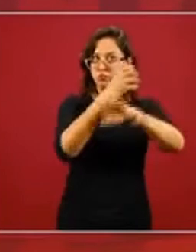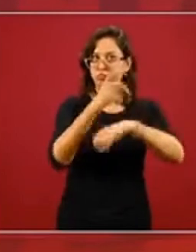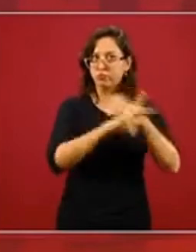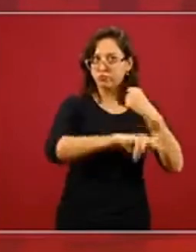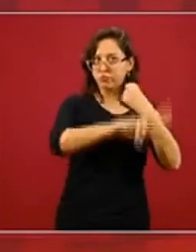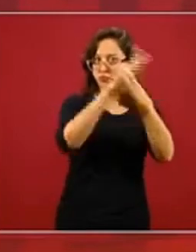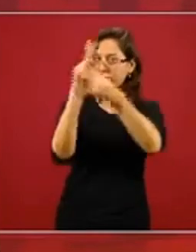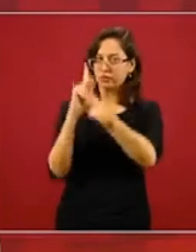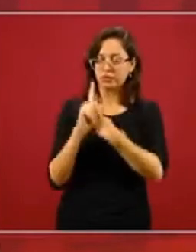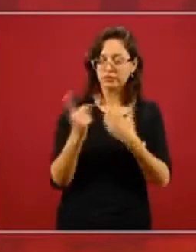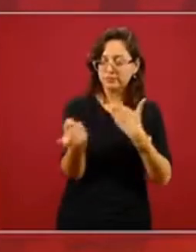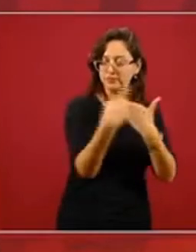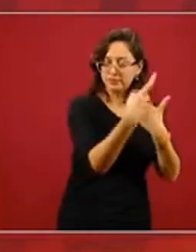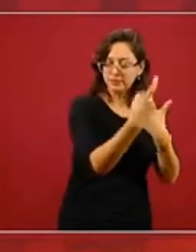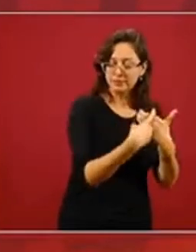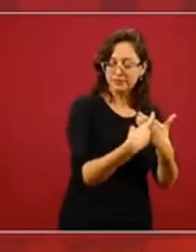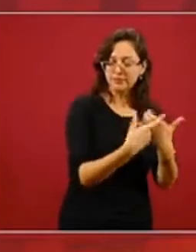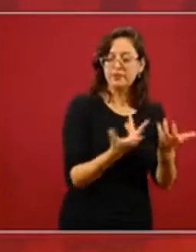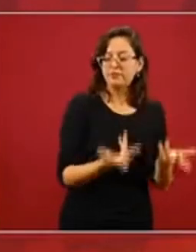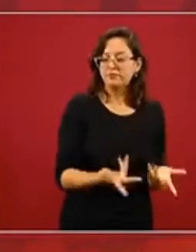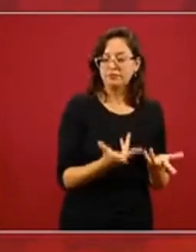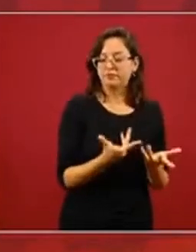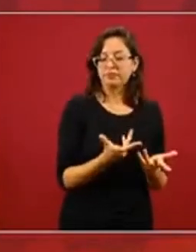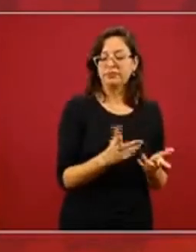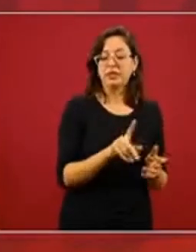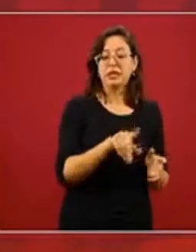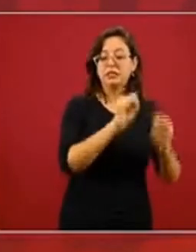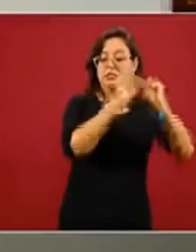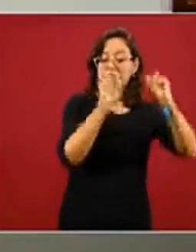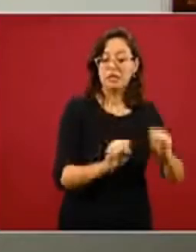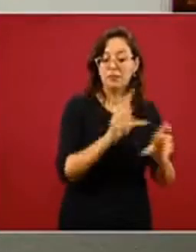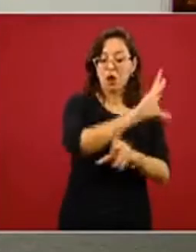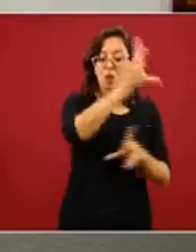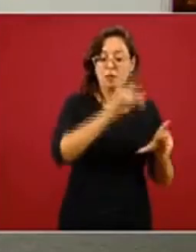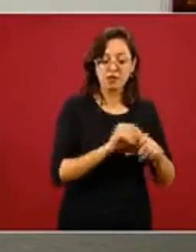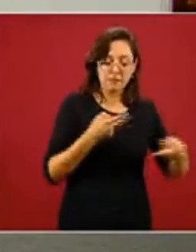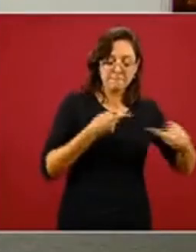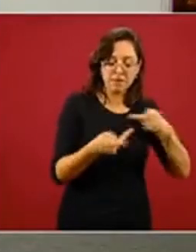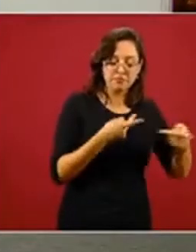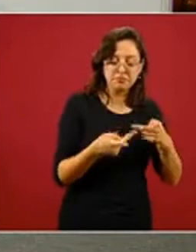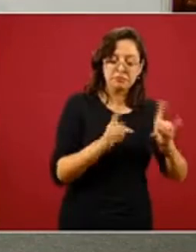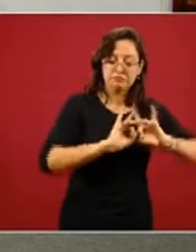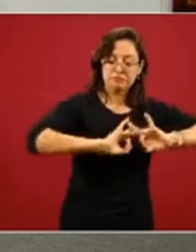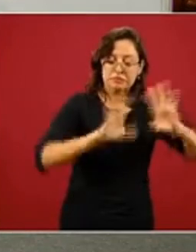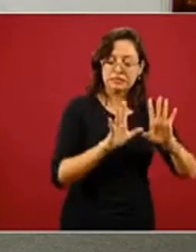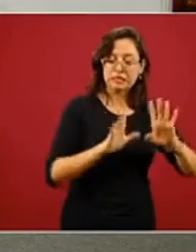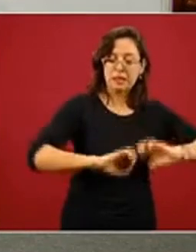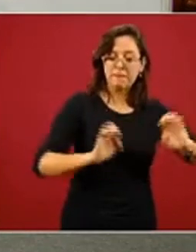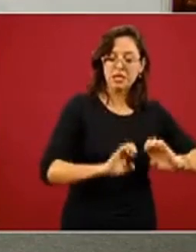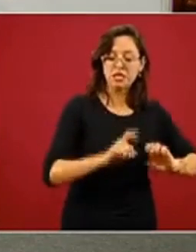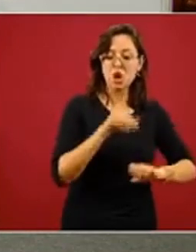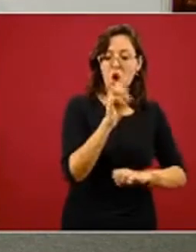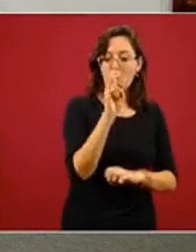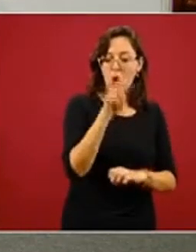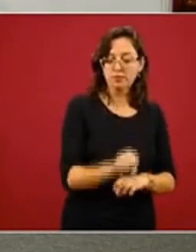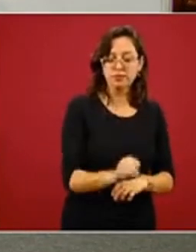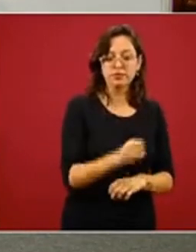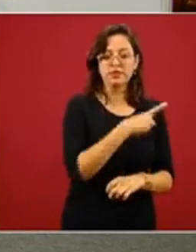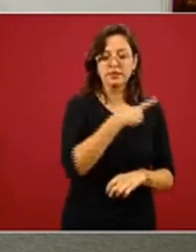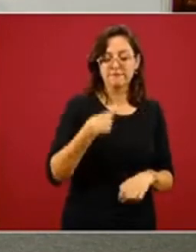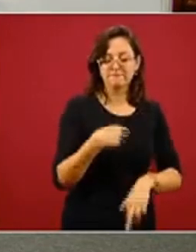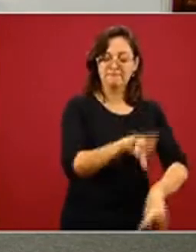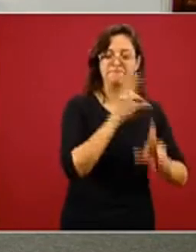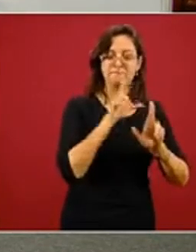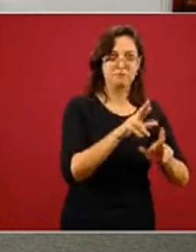todo un sistema que articula el sistema de preparación y respuesta a emergencias de la Organización Mundial de la Salud